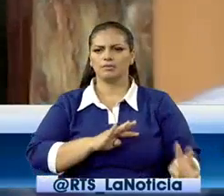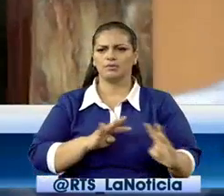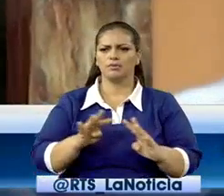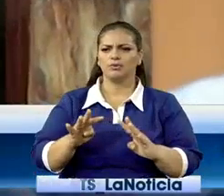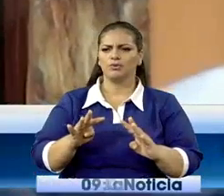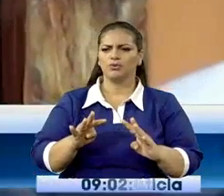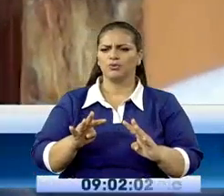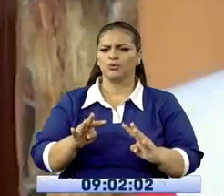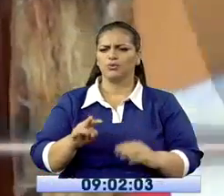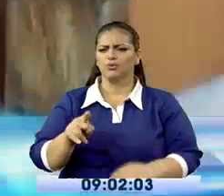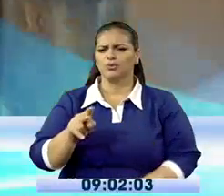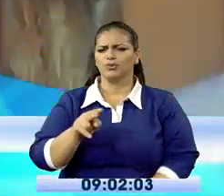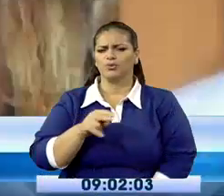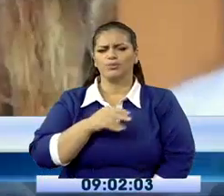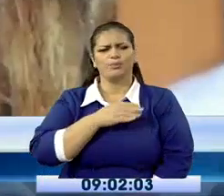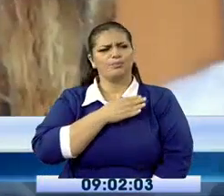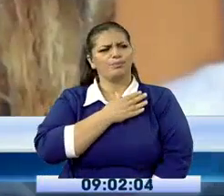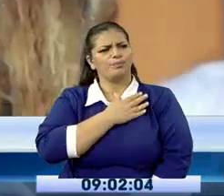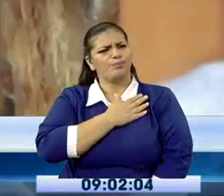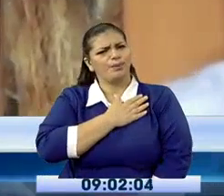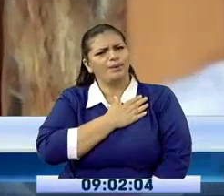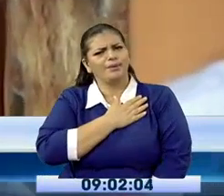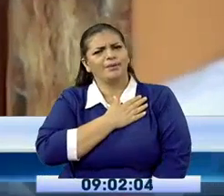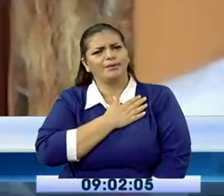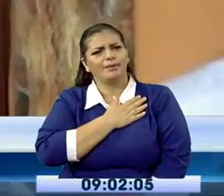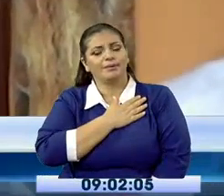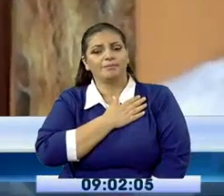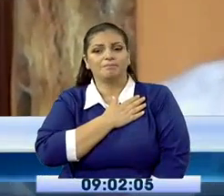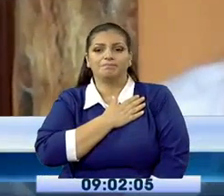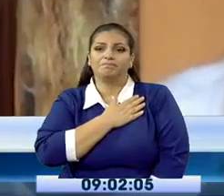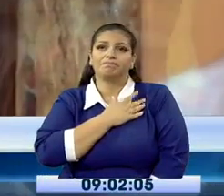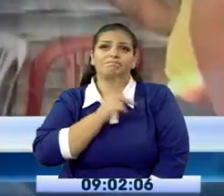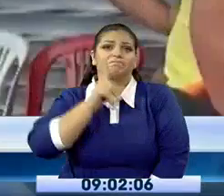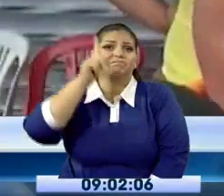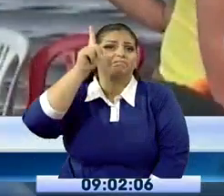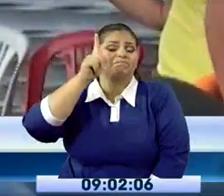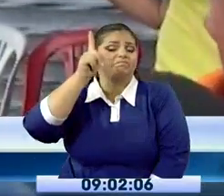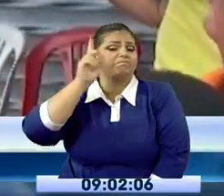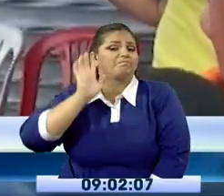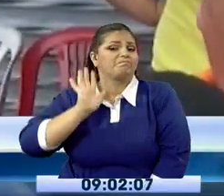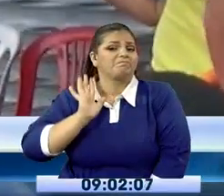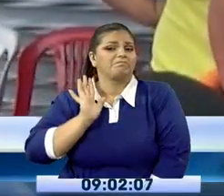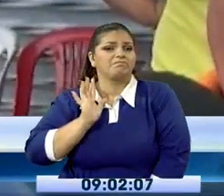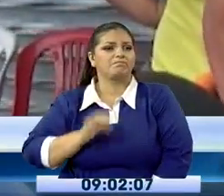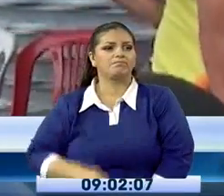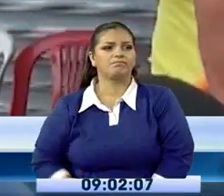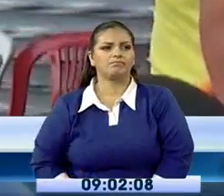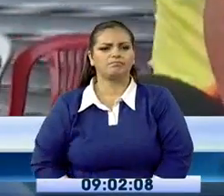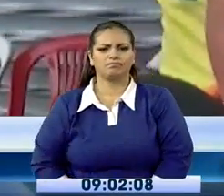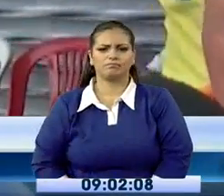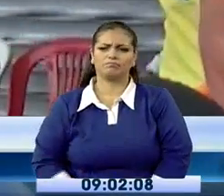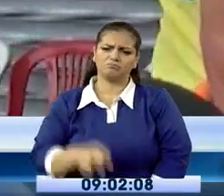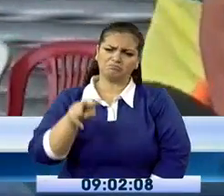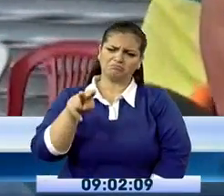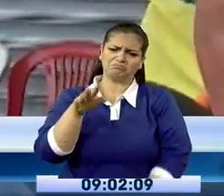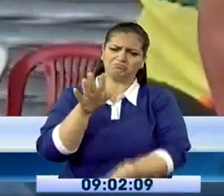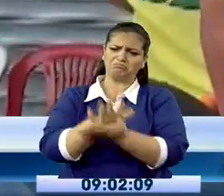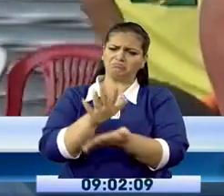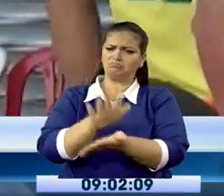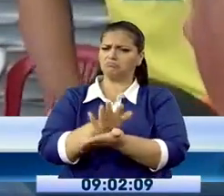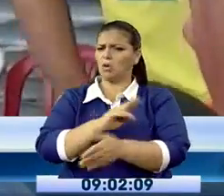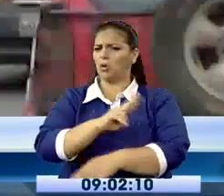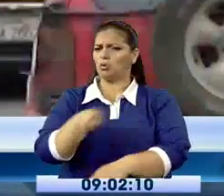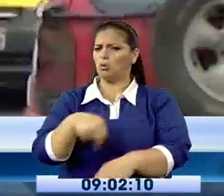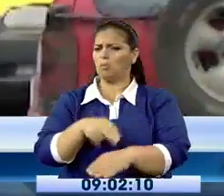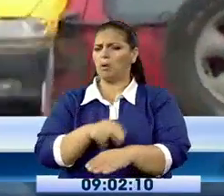es lamentable, da mucha pena, pero ya es cosa del de arriba. Porque se lo veía tranquilo, normal y común corriente con cualquier